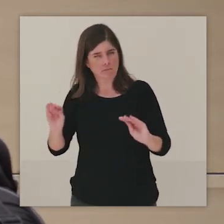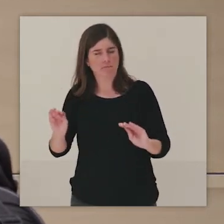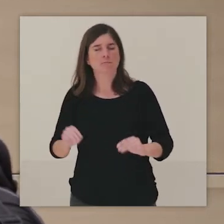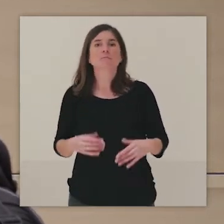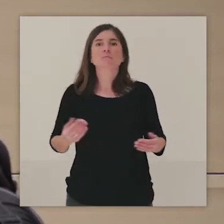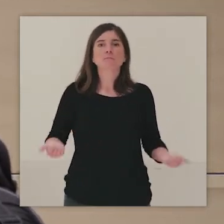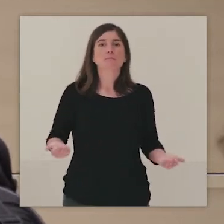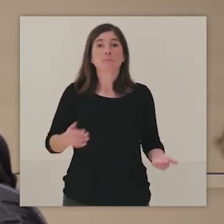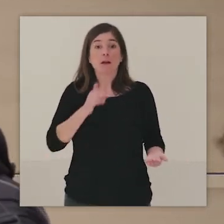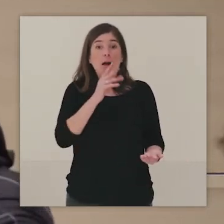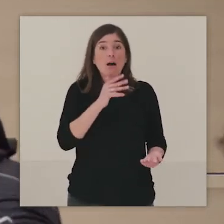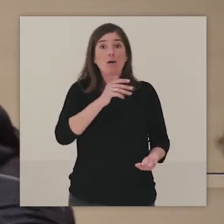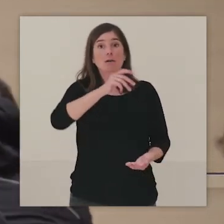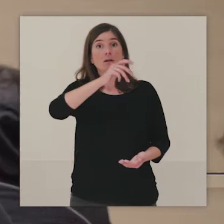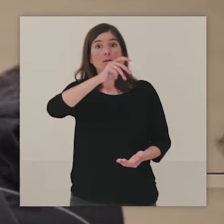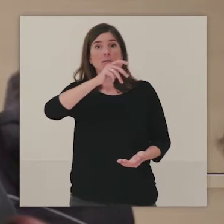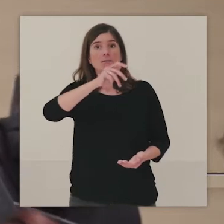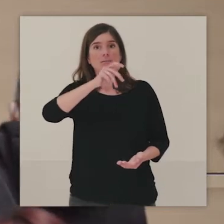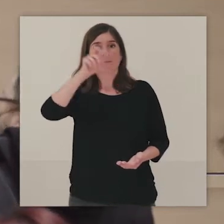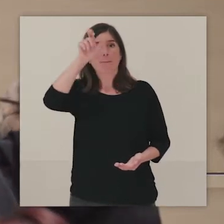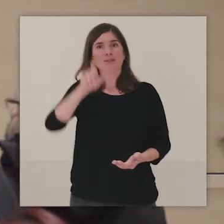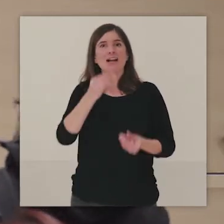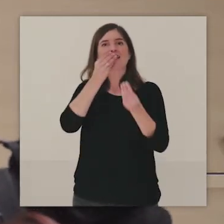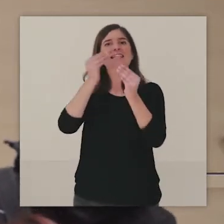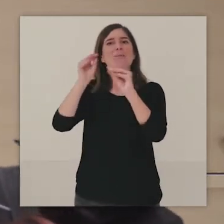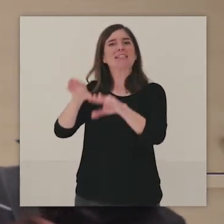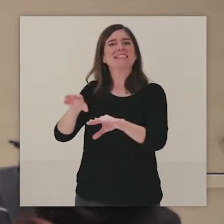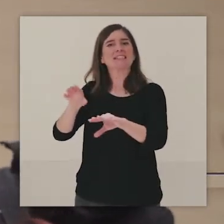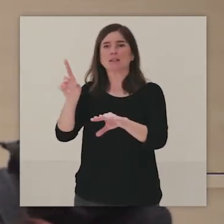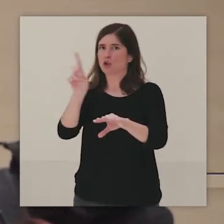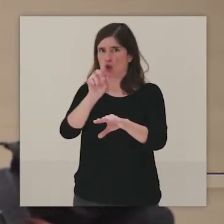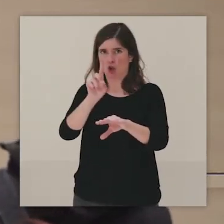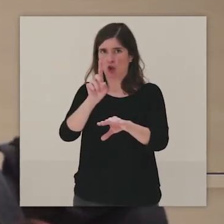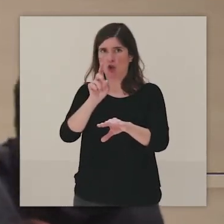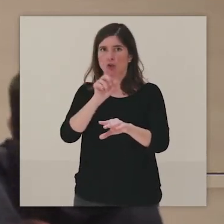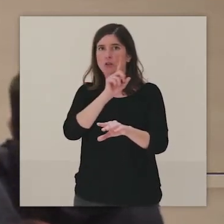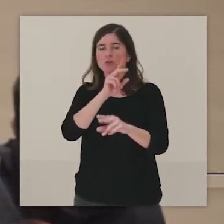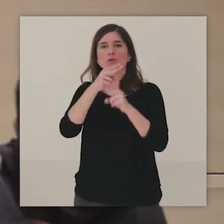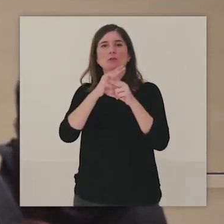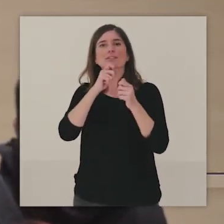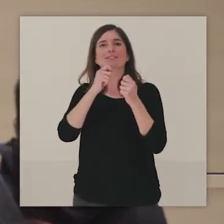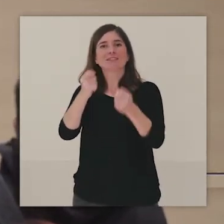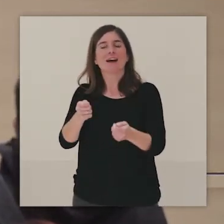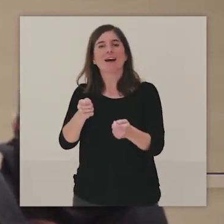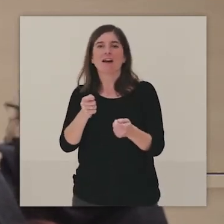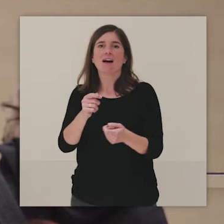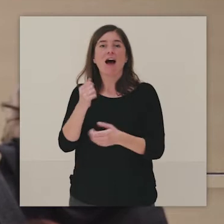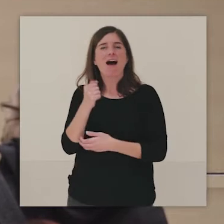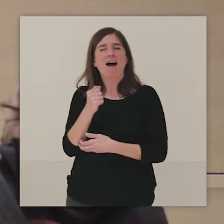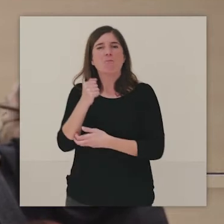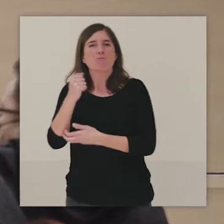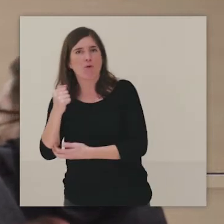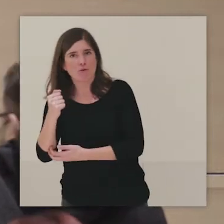una profunda transformación en cuanto a la figura de la representación, ya no se habla de representante, de tutor, se habla de apoyos, está habiendo un